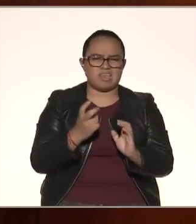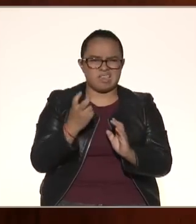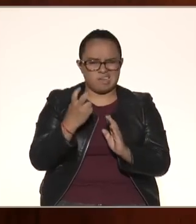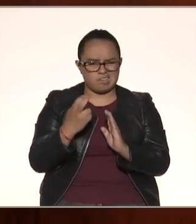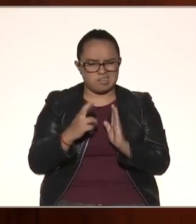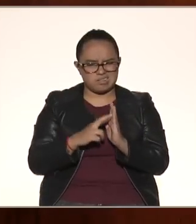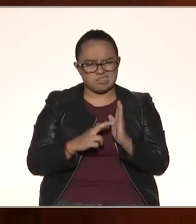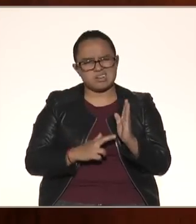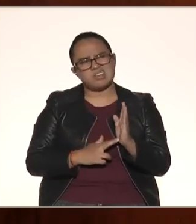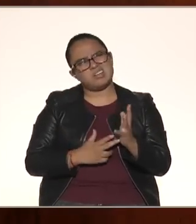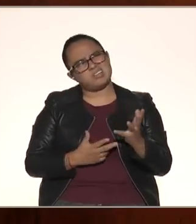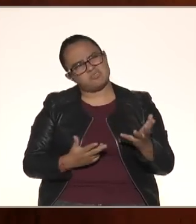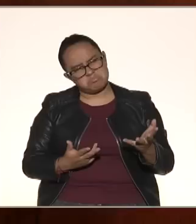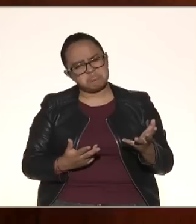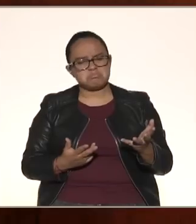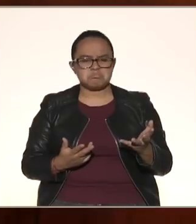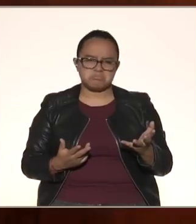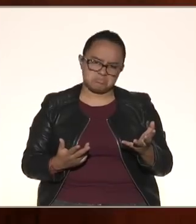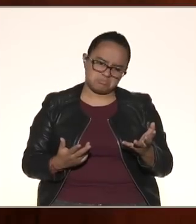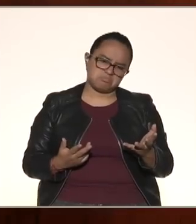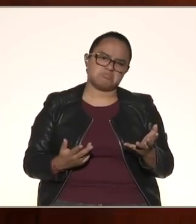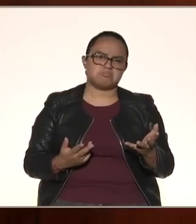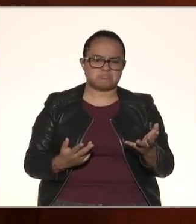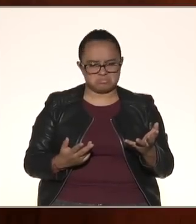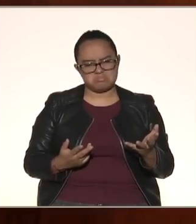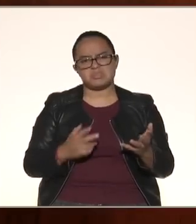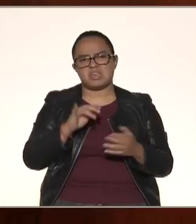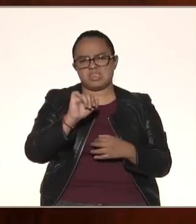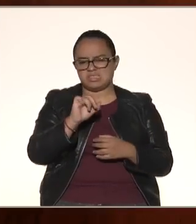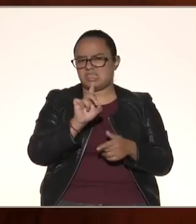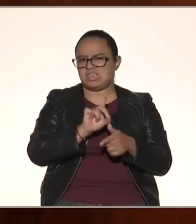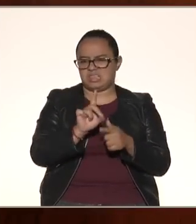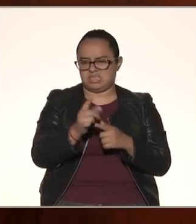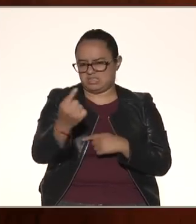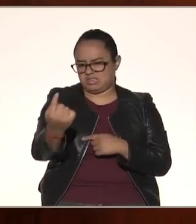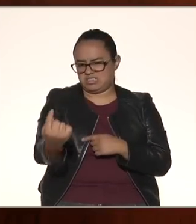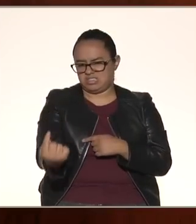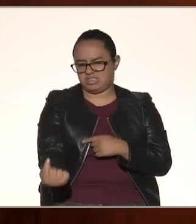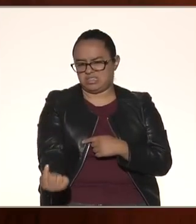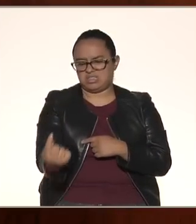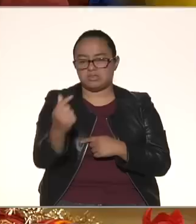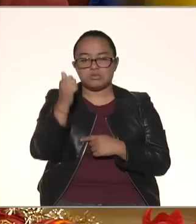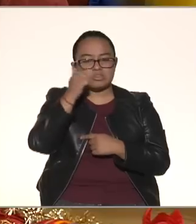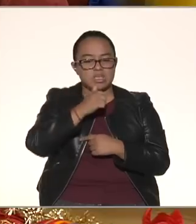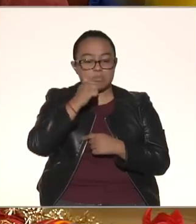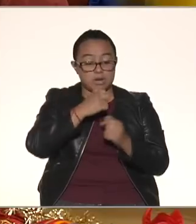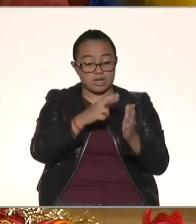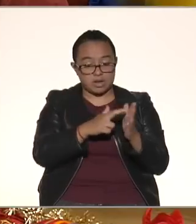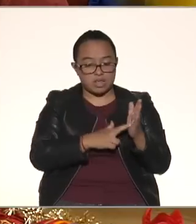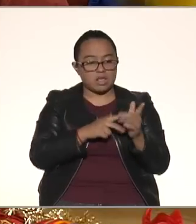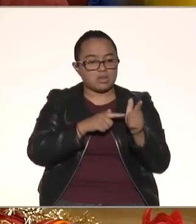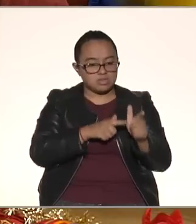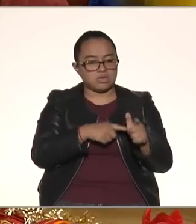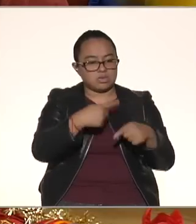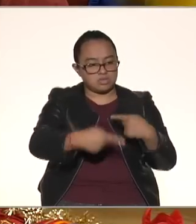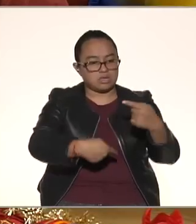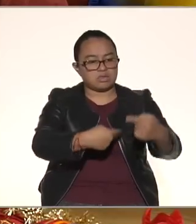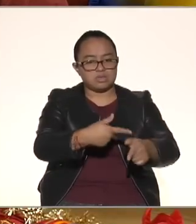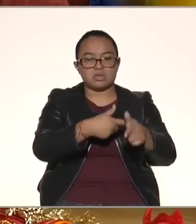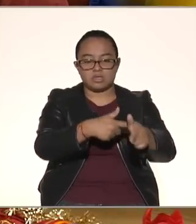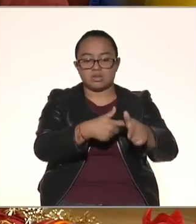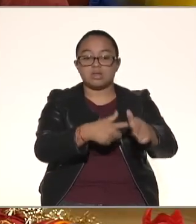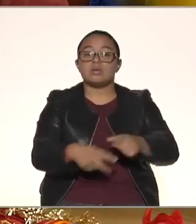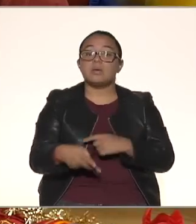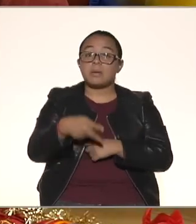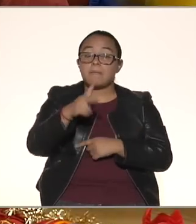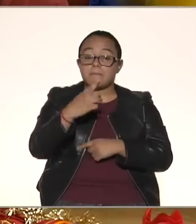pues sí se van dando mucho, pues desde muy chiquititos, o sea, todo el tiempo es una regla que se repite, y pues